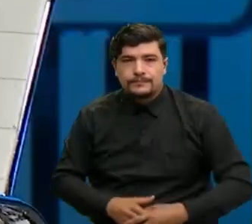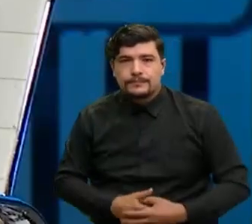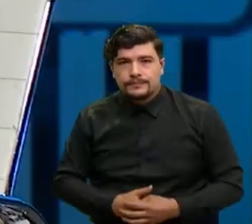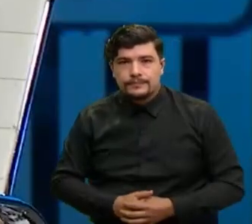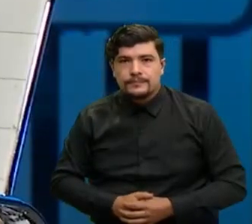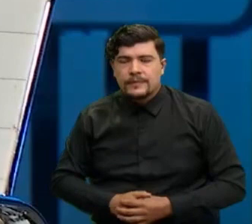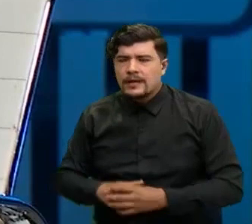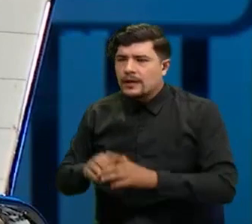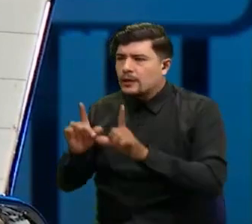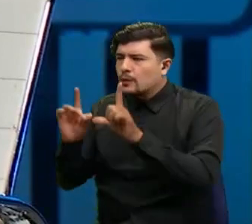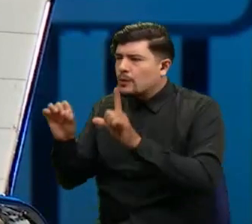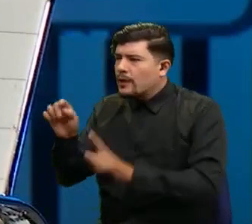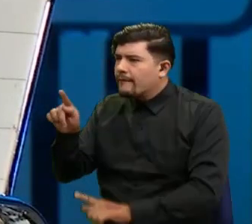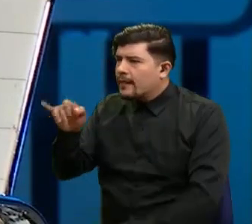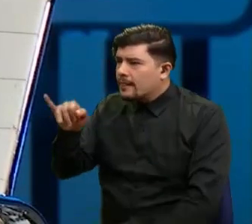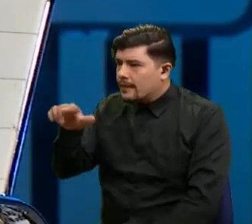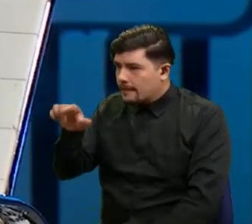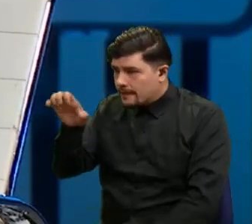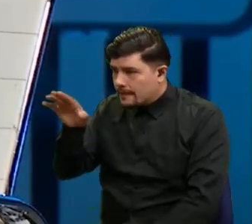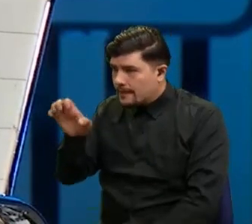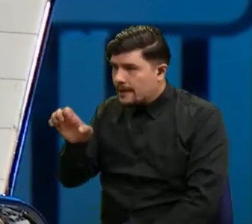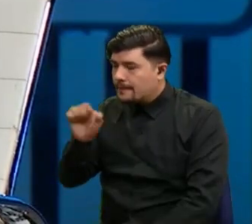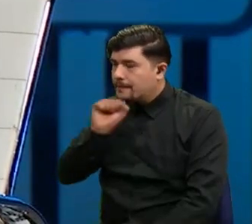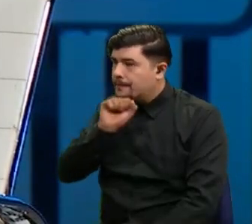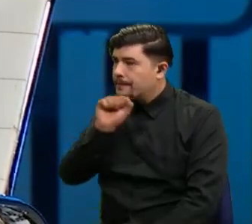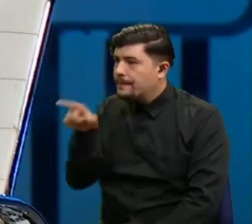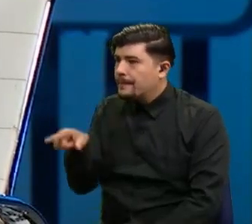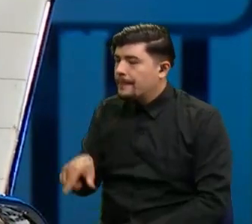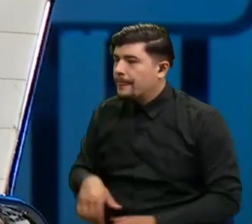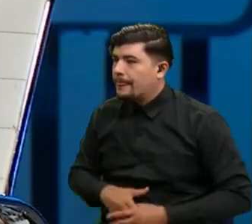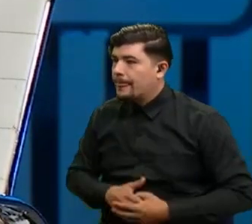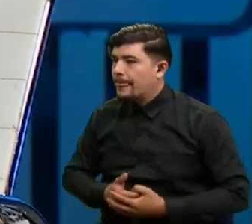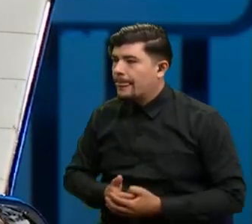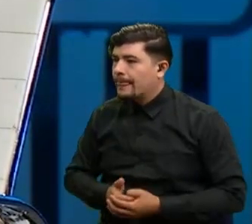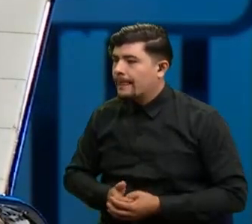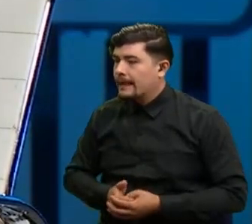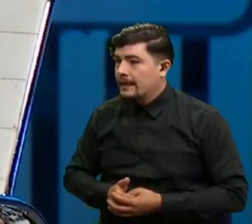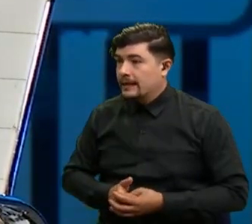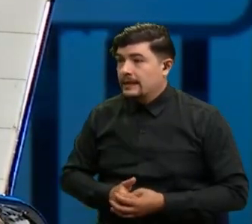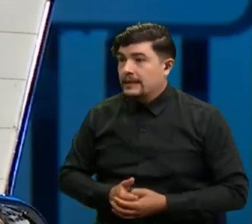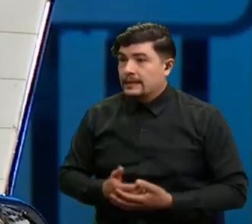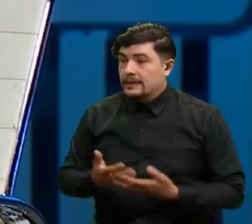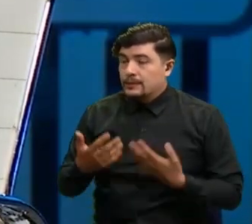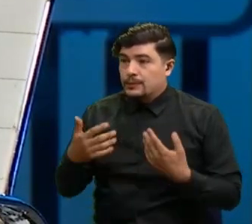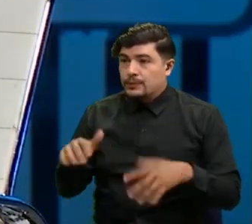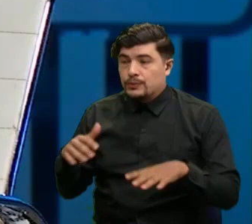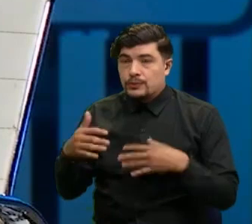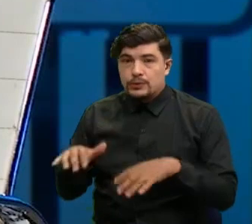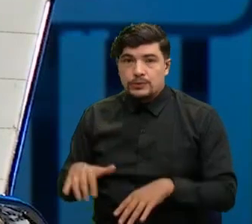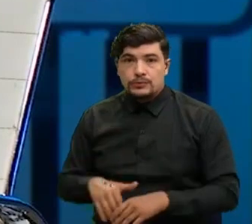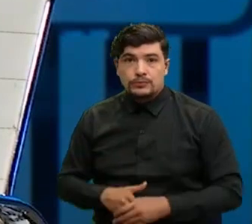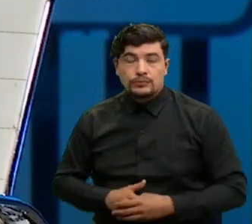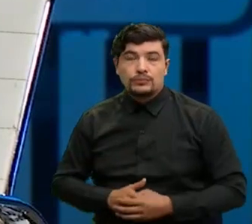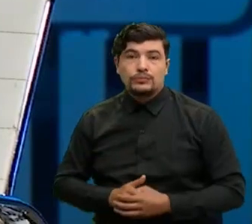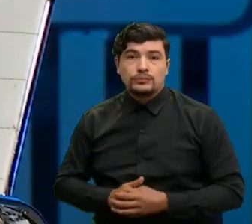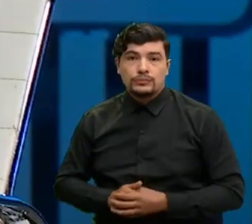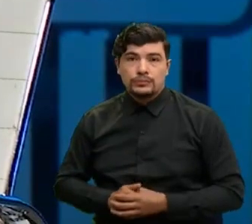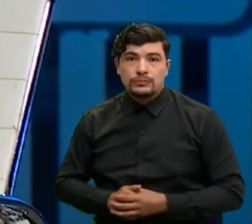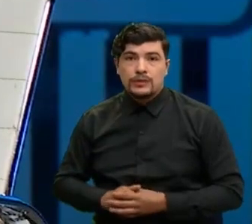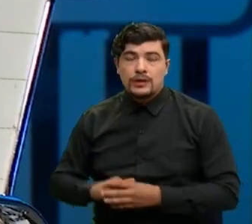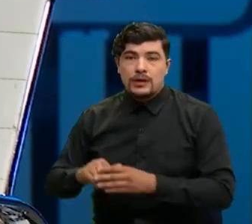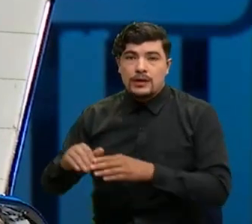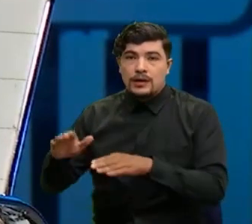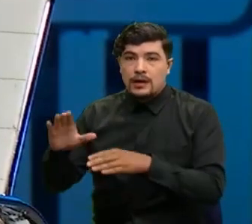González a esta hora, pues precisamente han venido llegando nuevas cepas, nuevas variaciones de este virus.